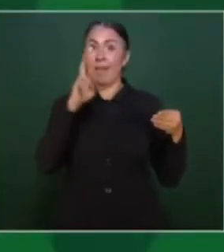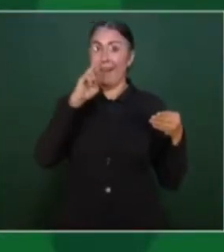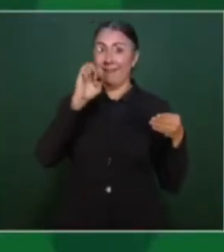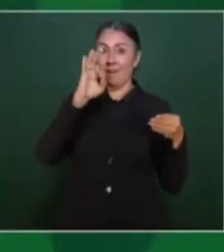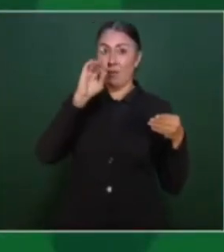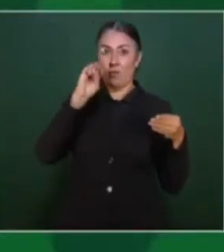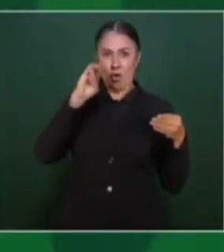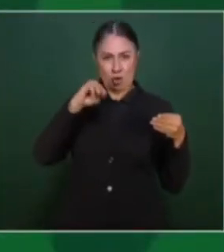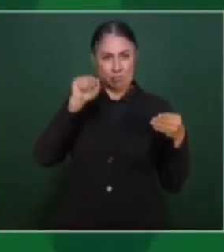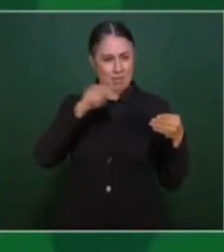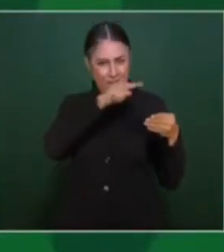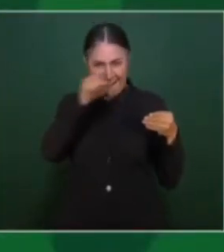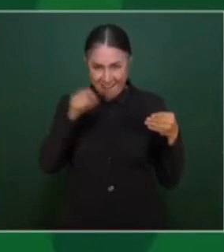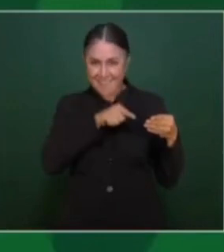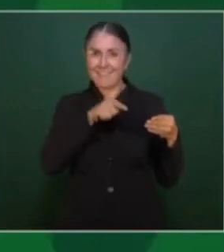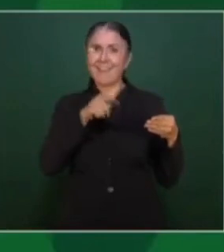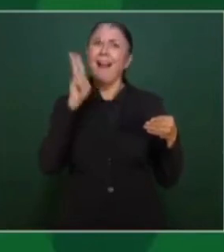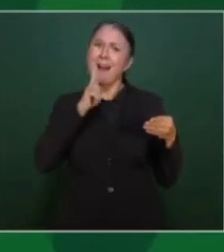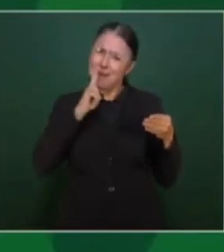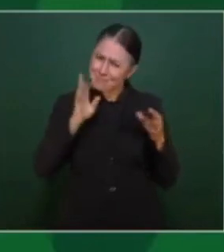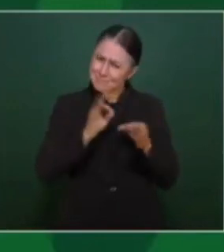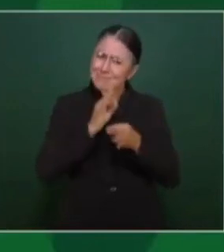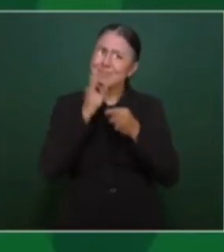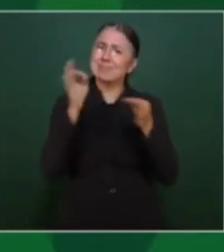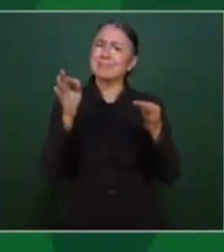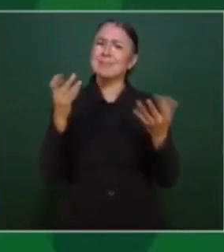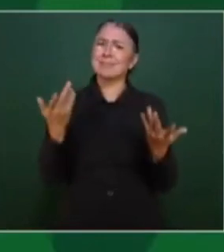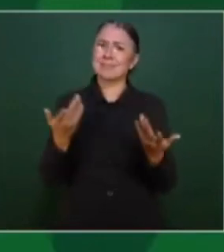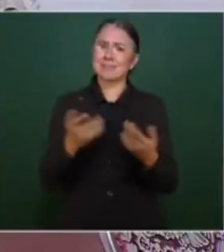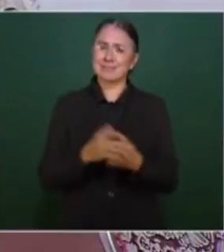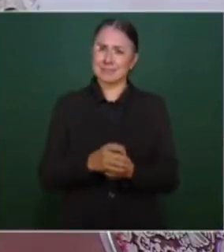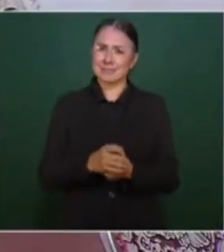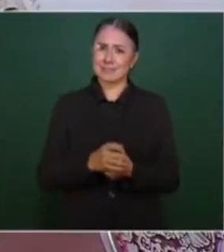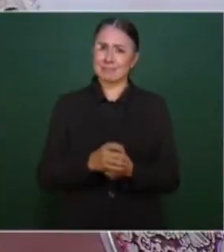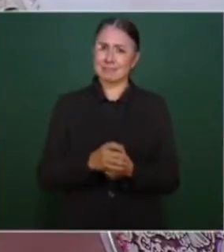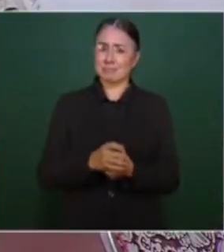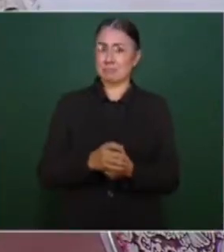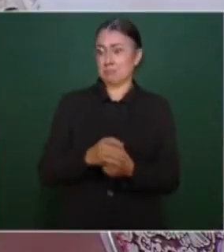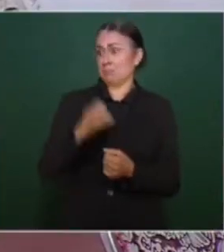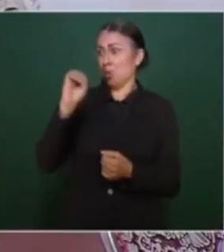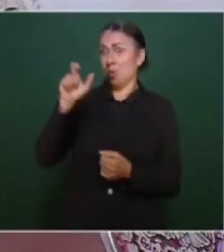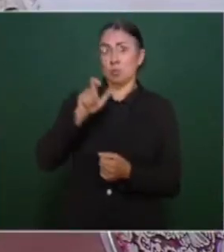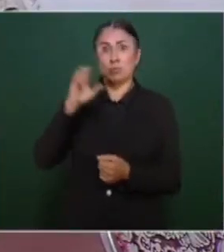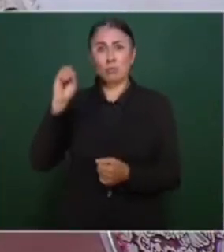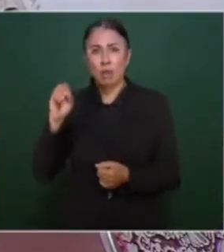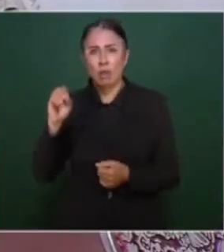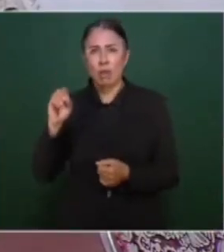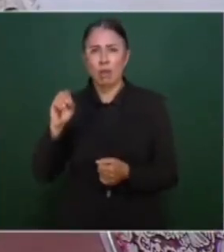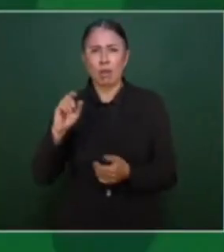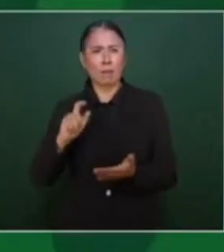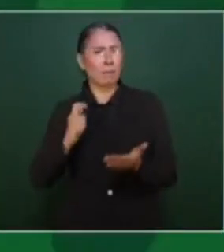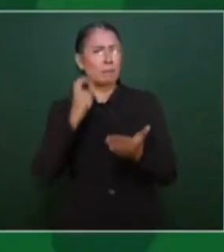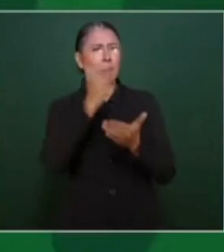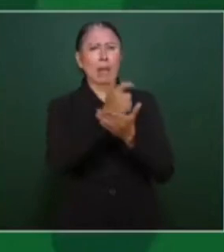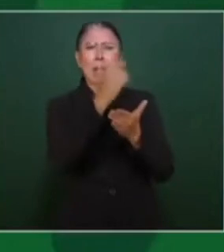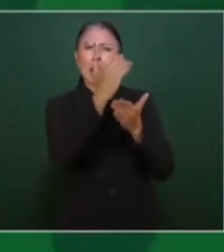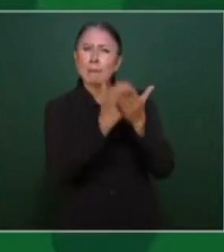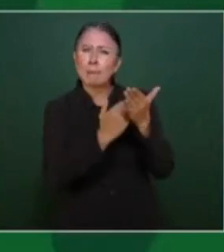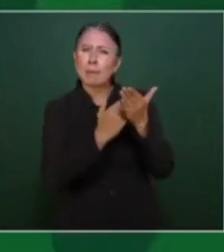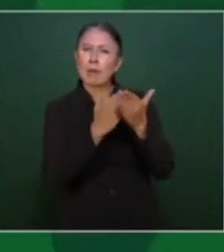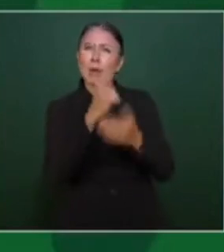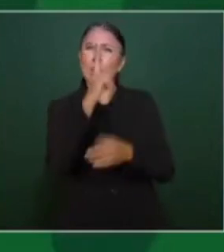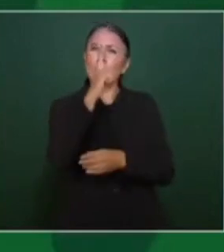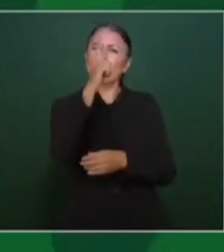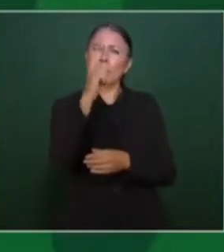dando a conocer de que el Oxxo paga menos por la luz